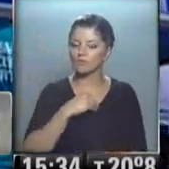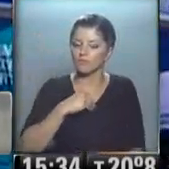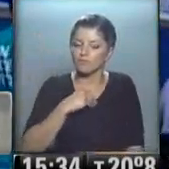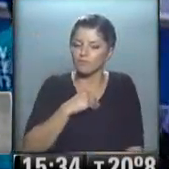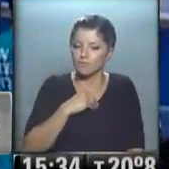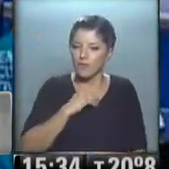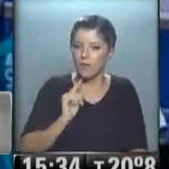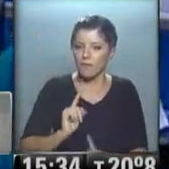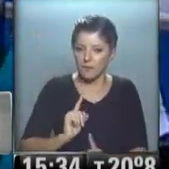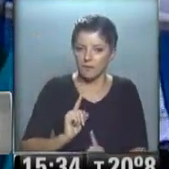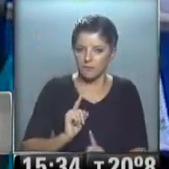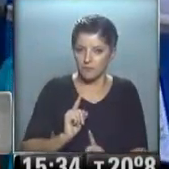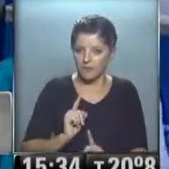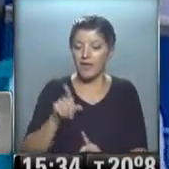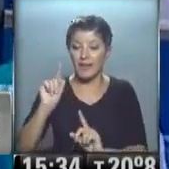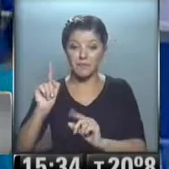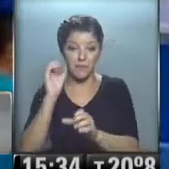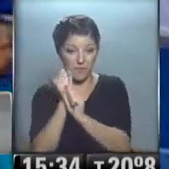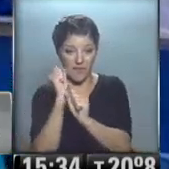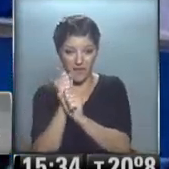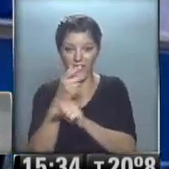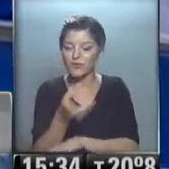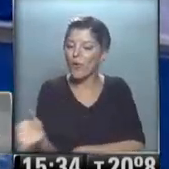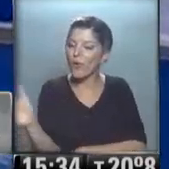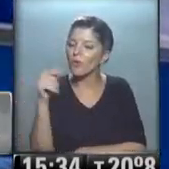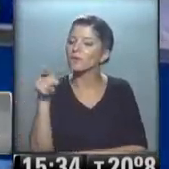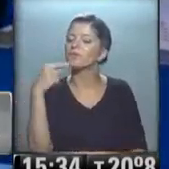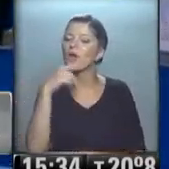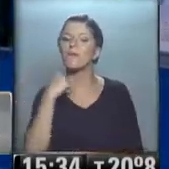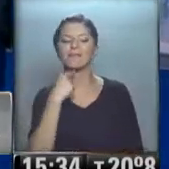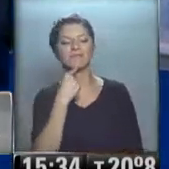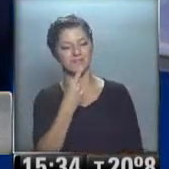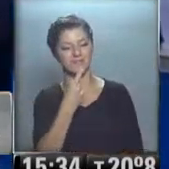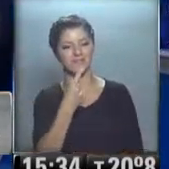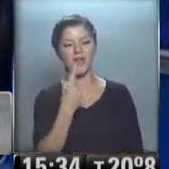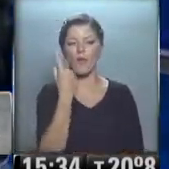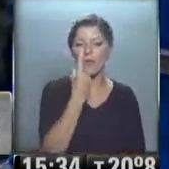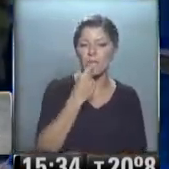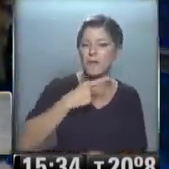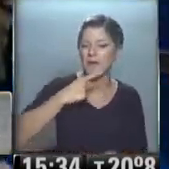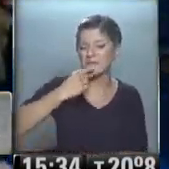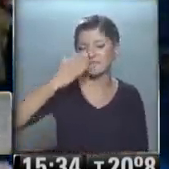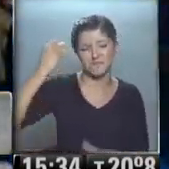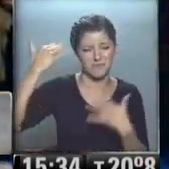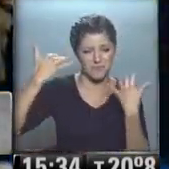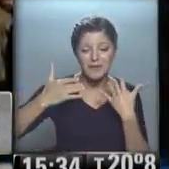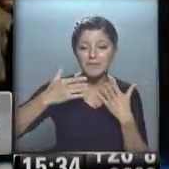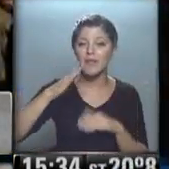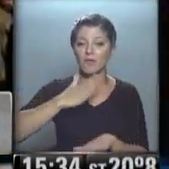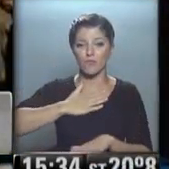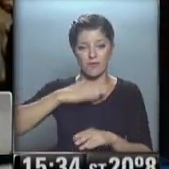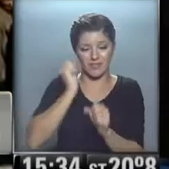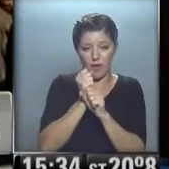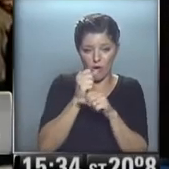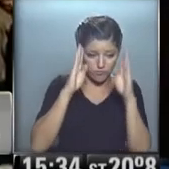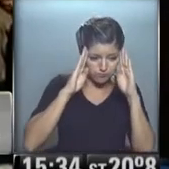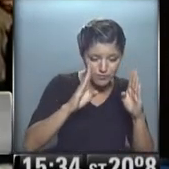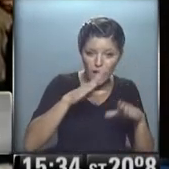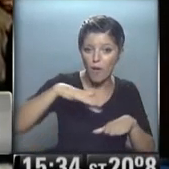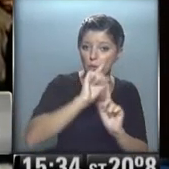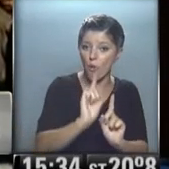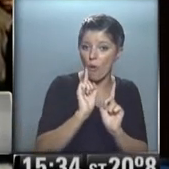cual justamente trabajaba en forma constante. Él decía una y mil veces: mi actuar es desde el pueblo y con el